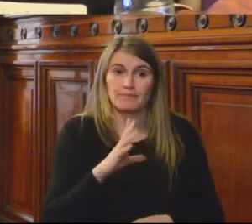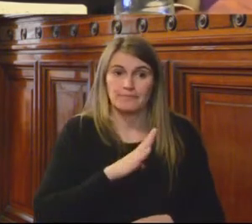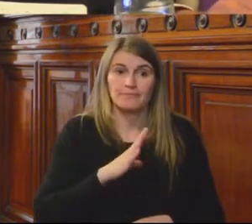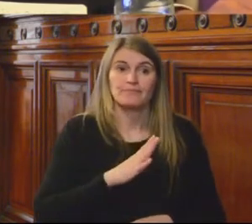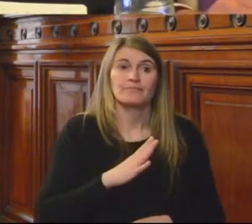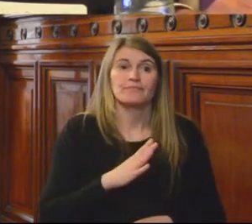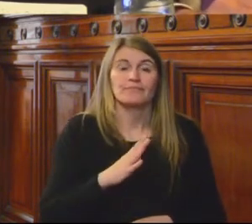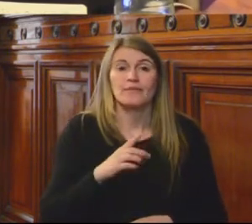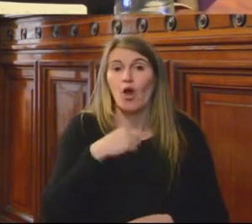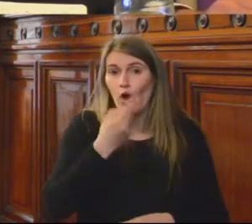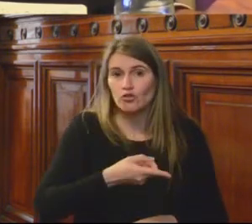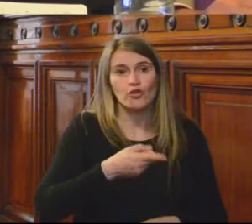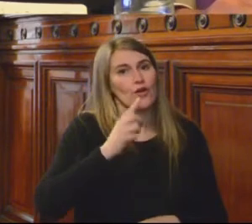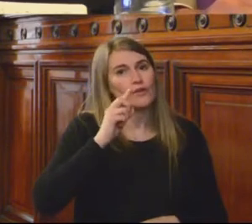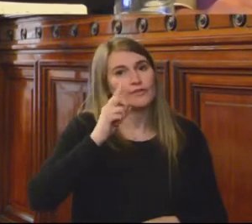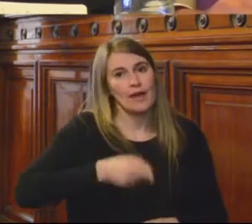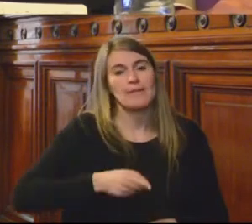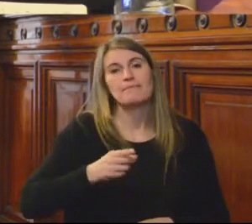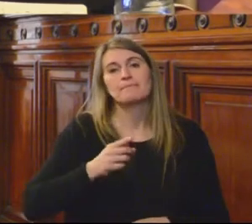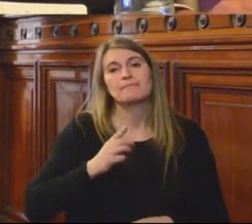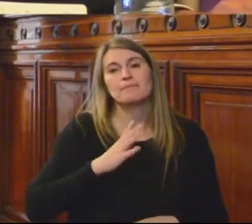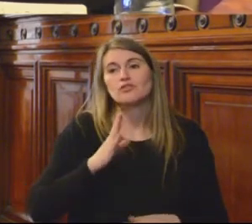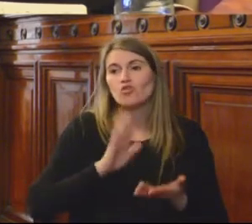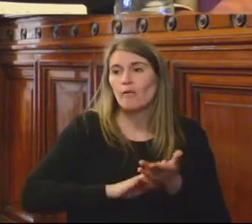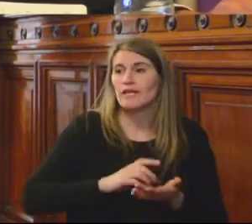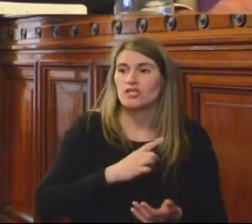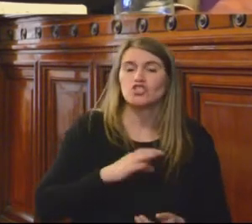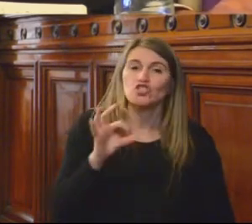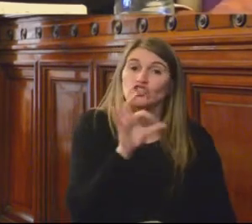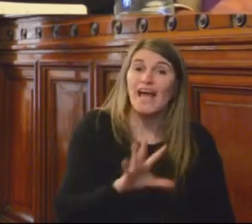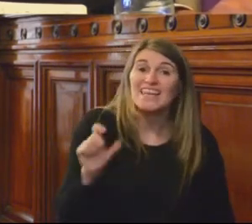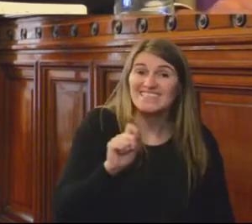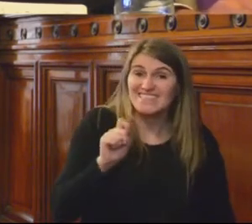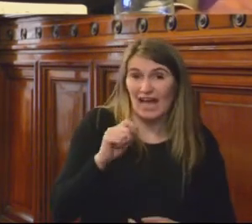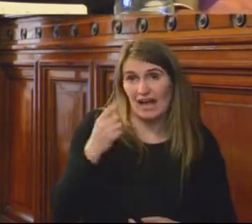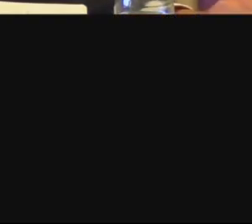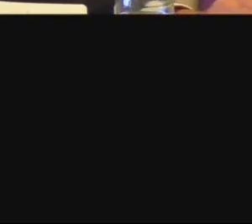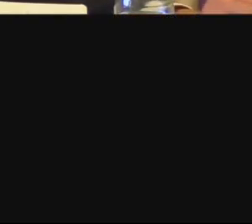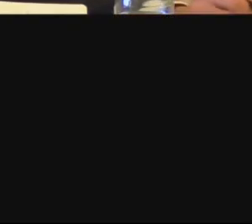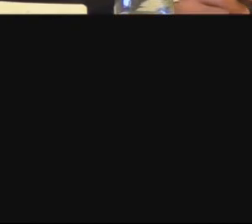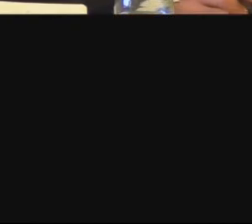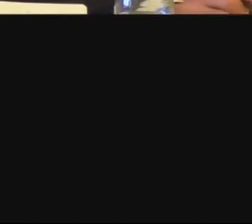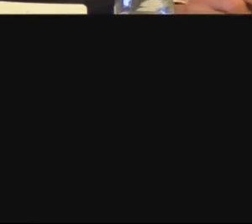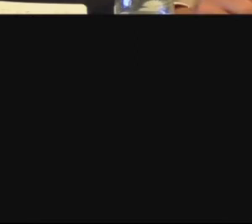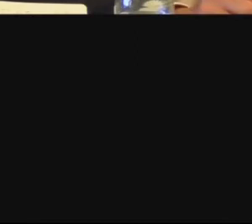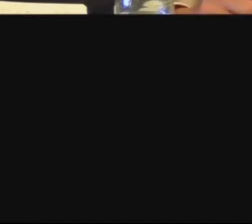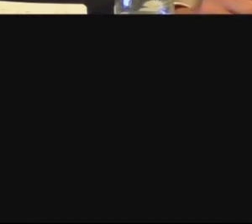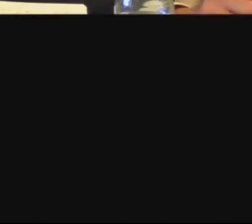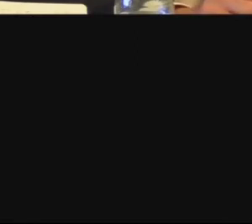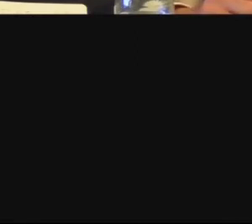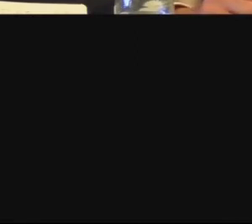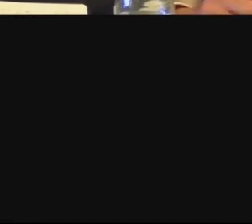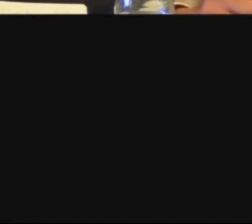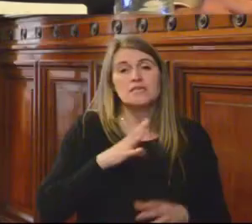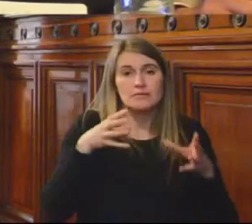y la reciente gran misión Justicia Socialista, creada en 2017. Ambas recogen acciones estratégicas que incorporan